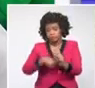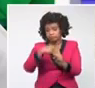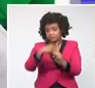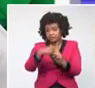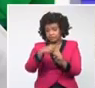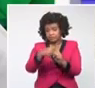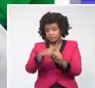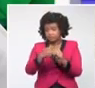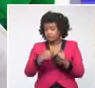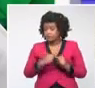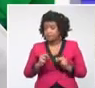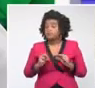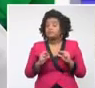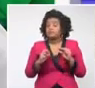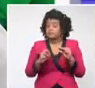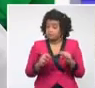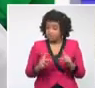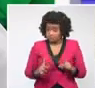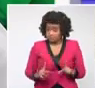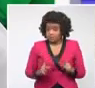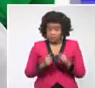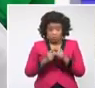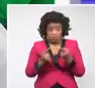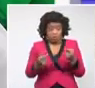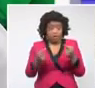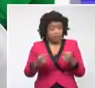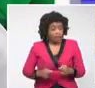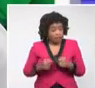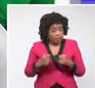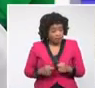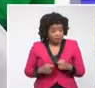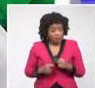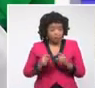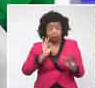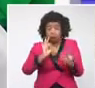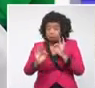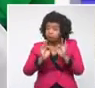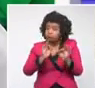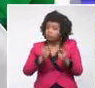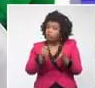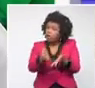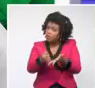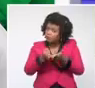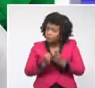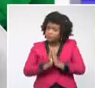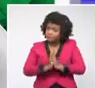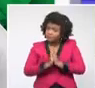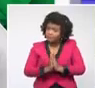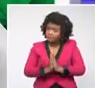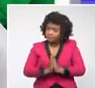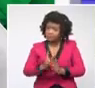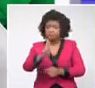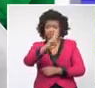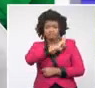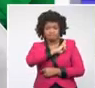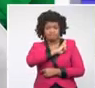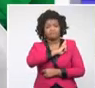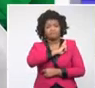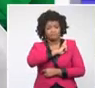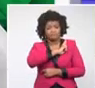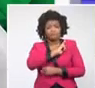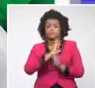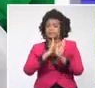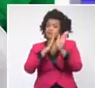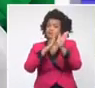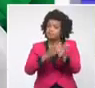lo reitero, porque en eso tenemos que cooperar, tenemos que ser responsables. Son